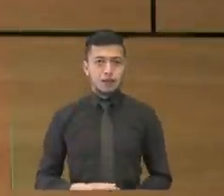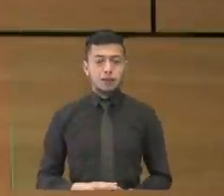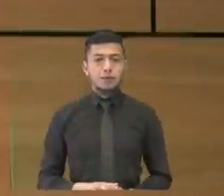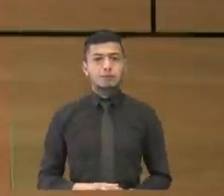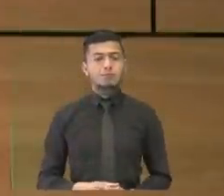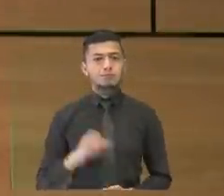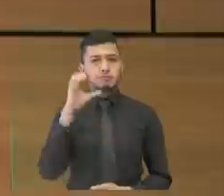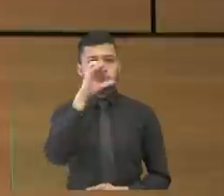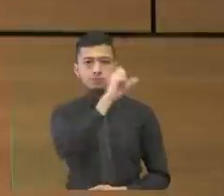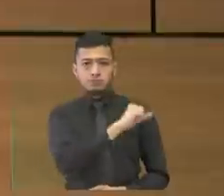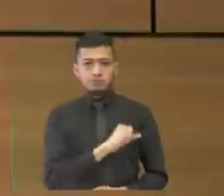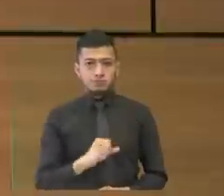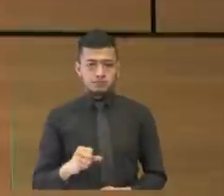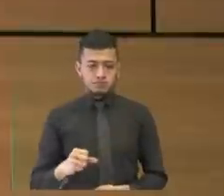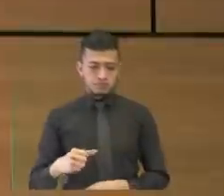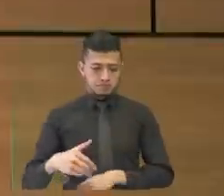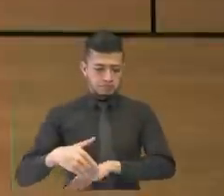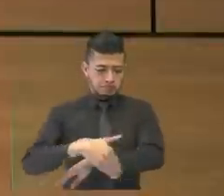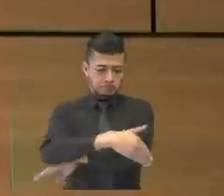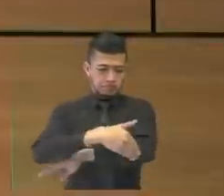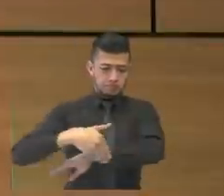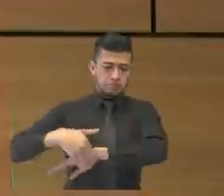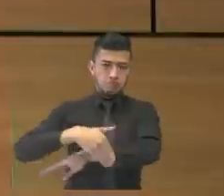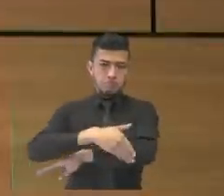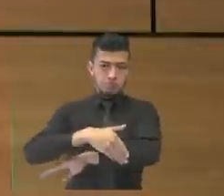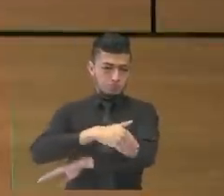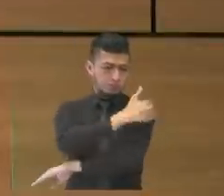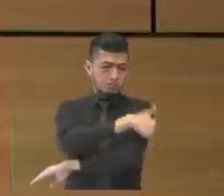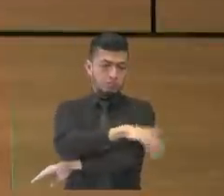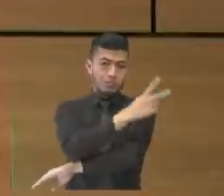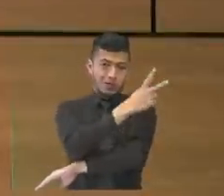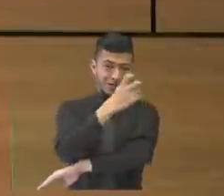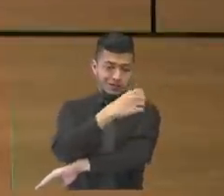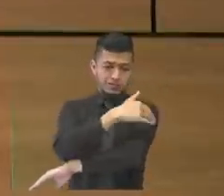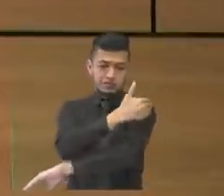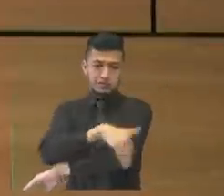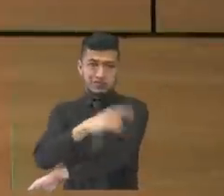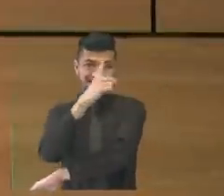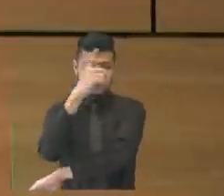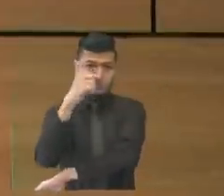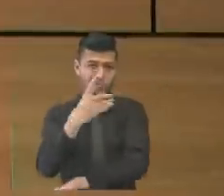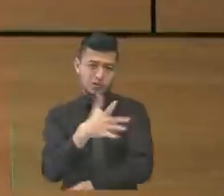hay, entre la 200 y la 100, en promedio, 19.000 viajes